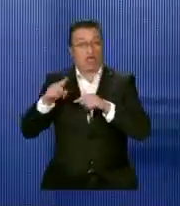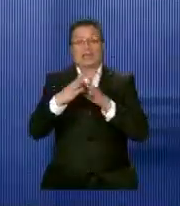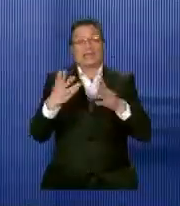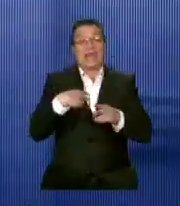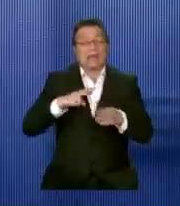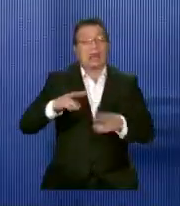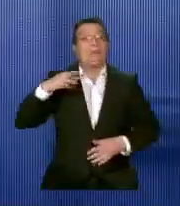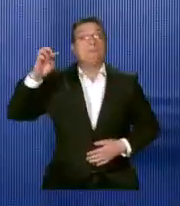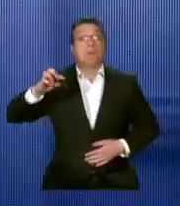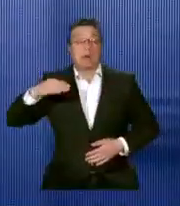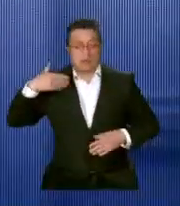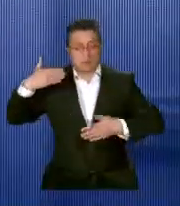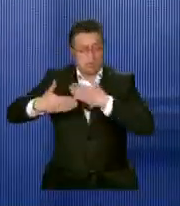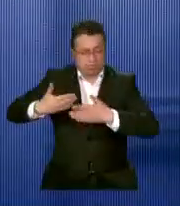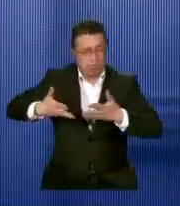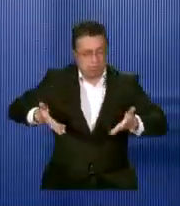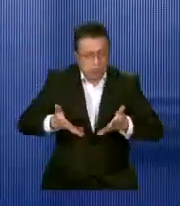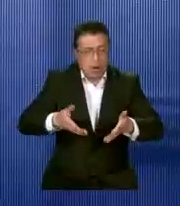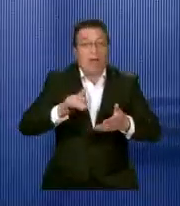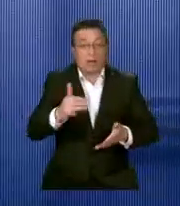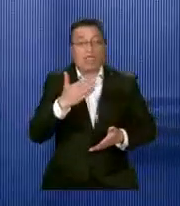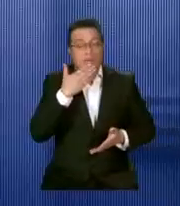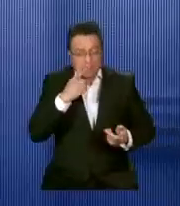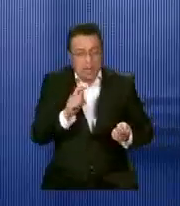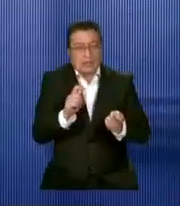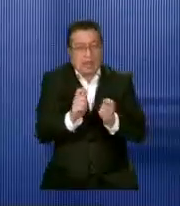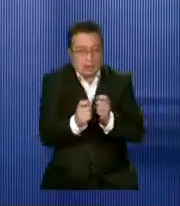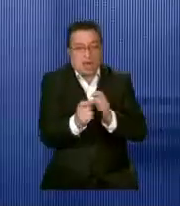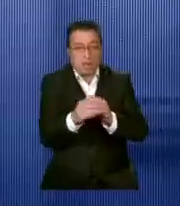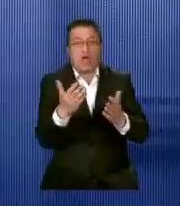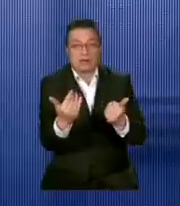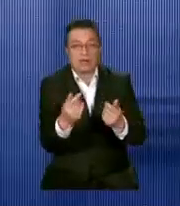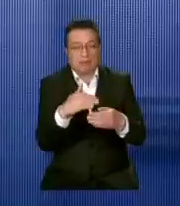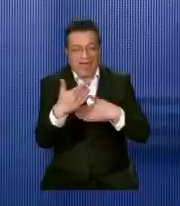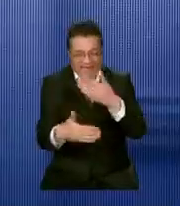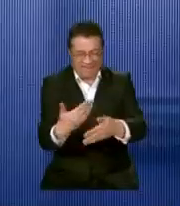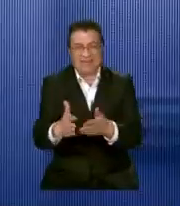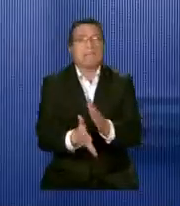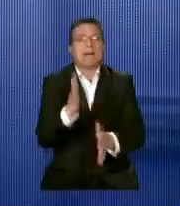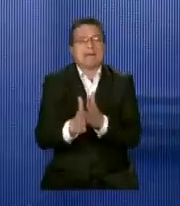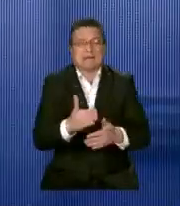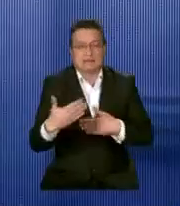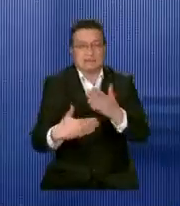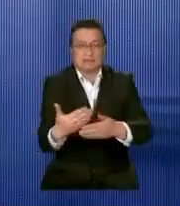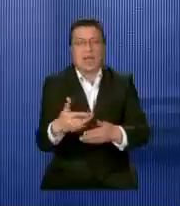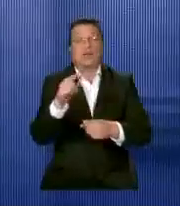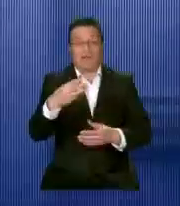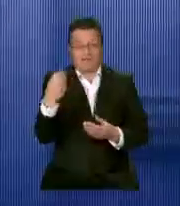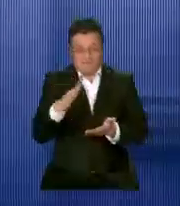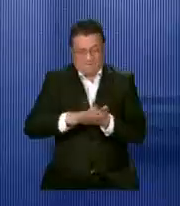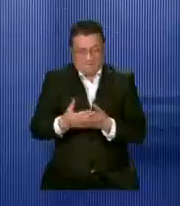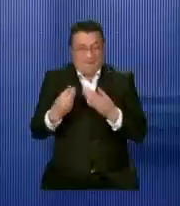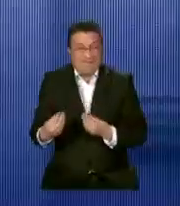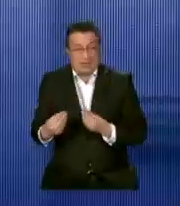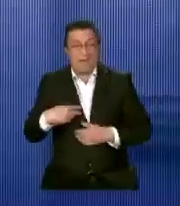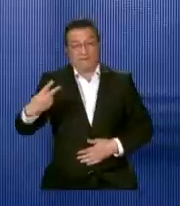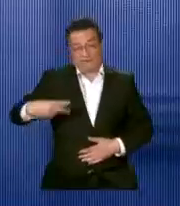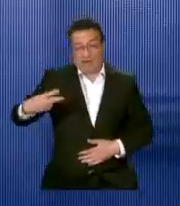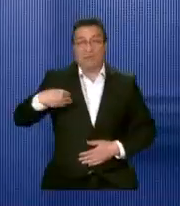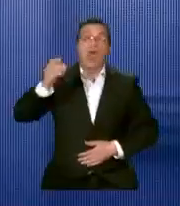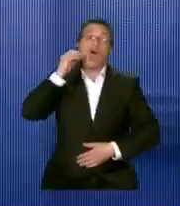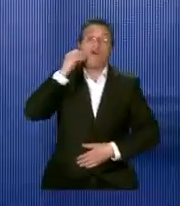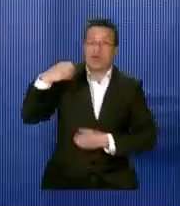nuestros padres para traernos hasta acá, pero también hacer los cambios necesarios para avanzar mucho más. Estar bien es recuperar los valores que al menos a mí me inculcó mi